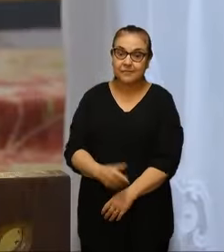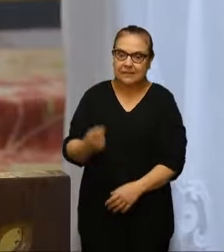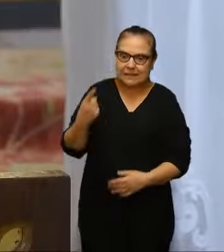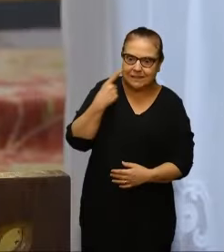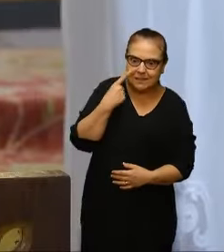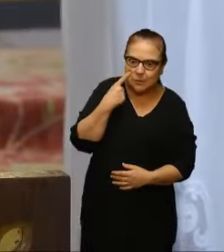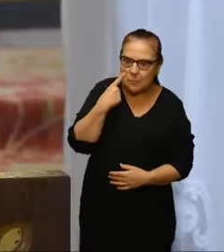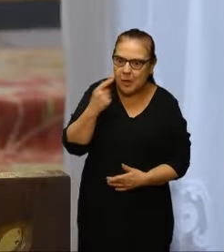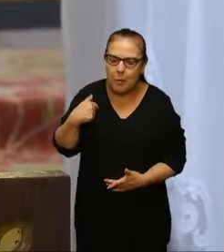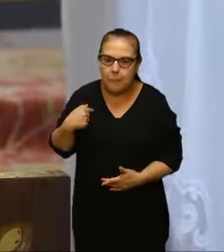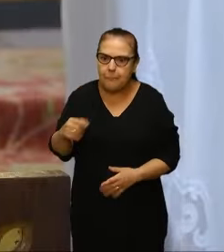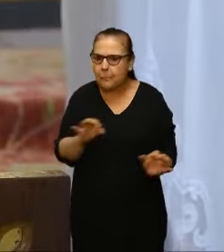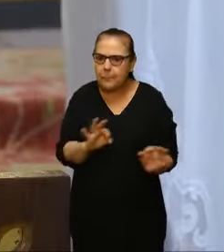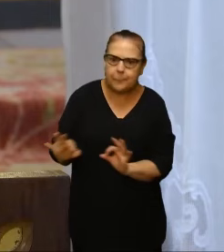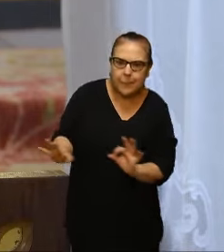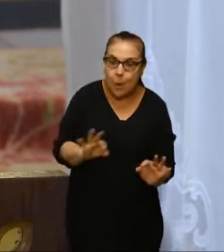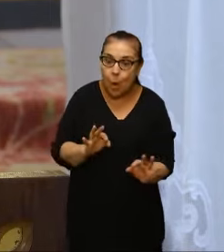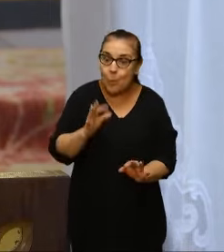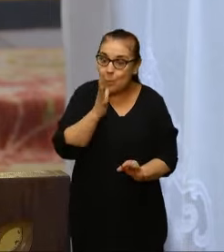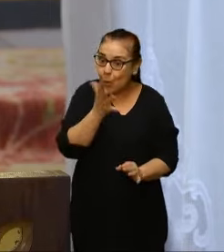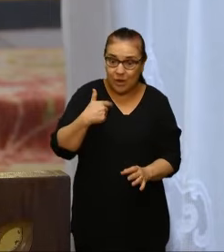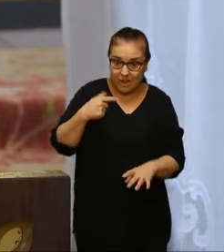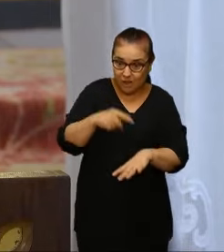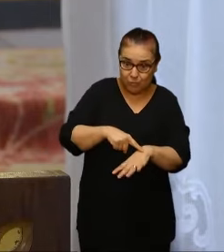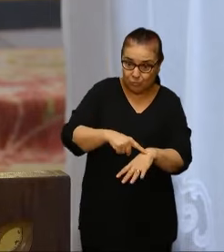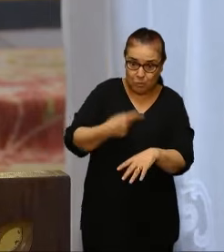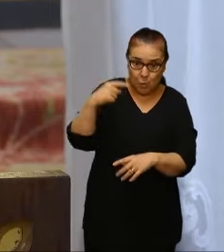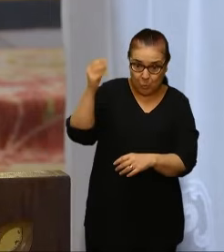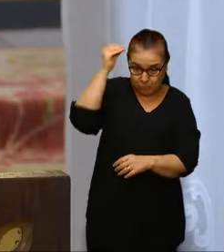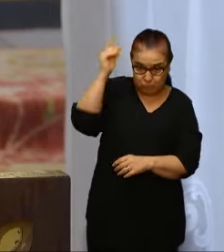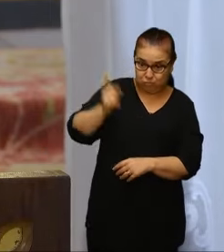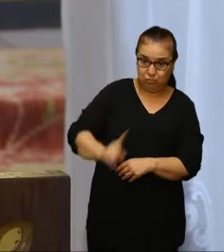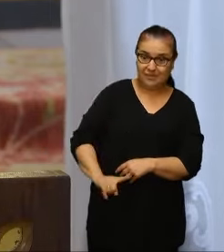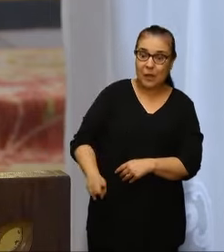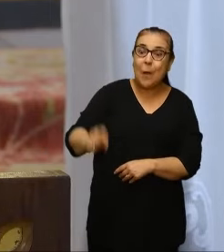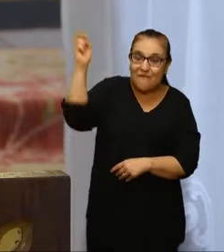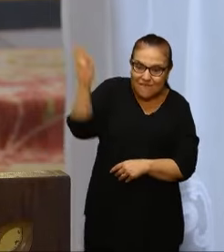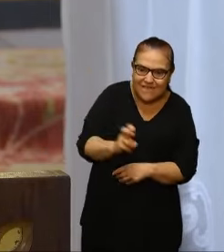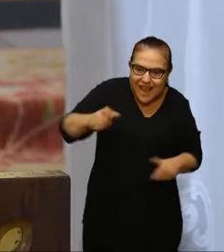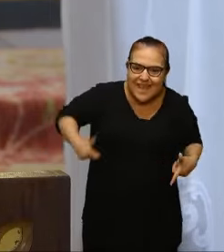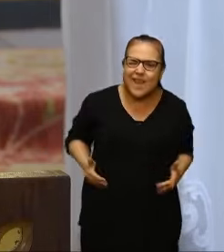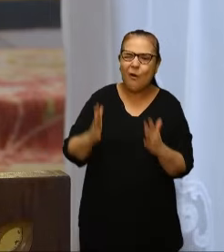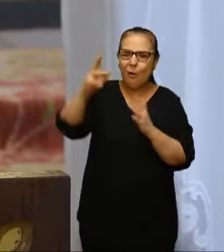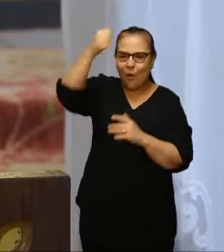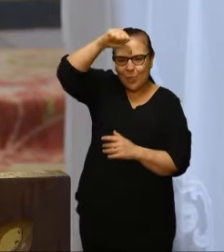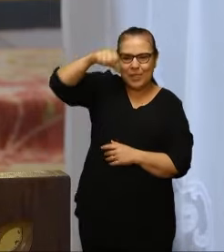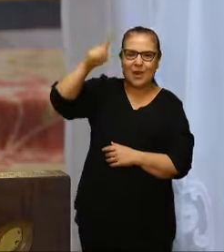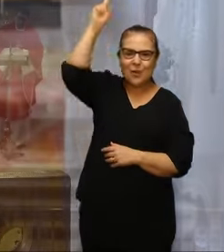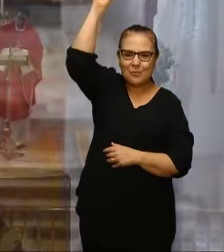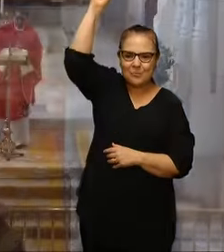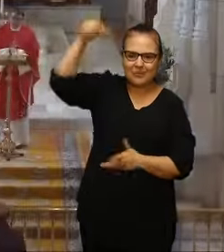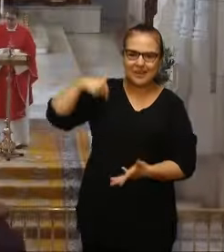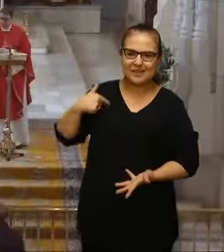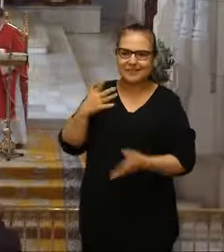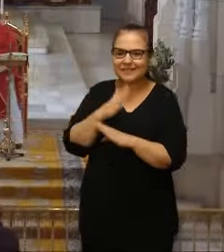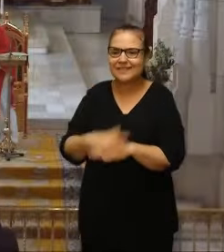Estad en vela y preparados, porque a la hora que menos penséis, viene el Hijo del Hombre.